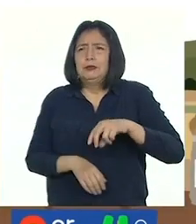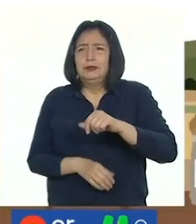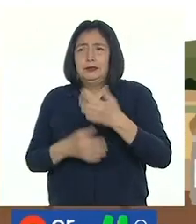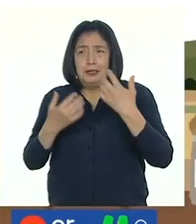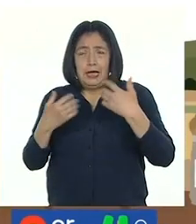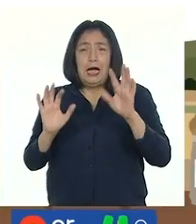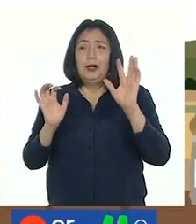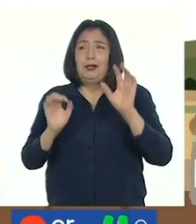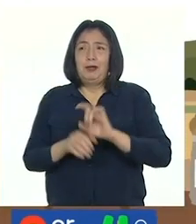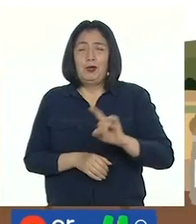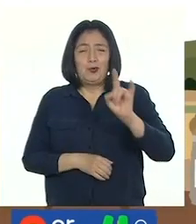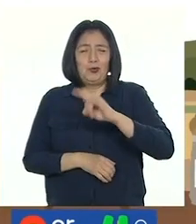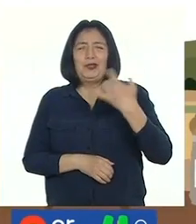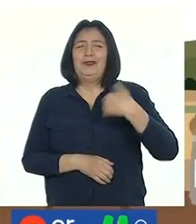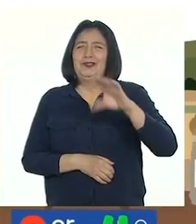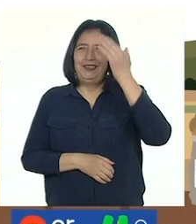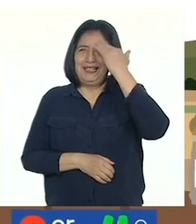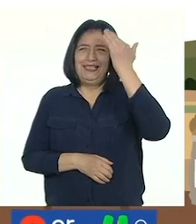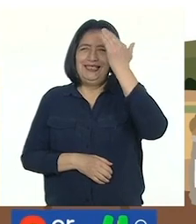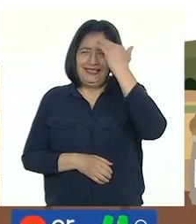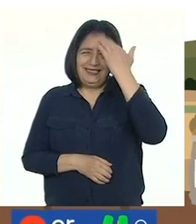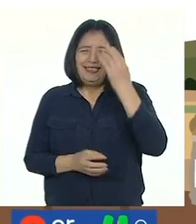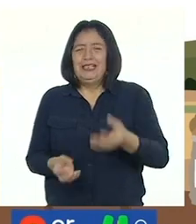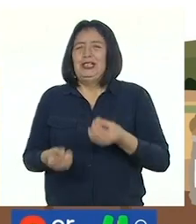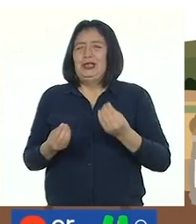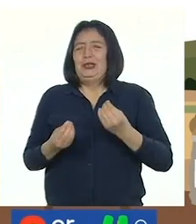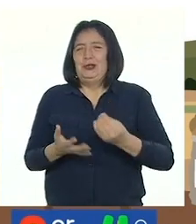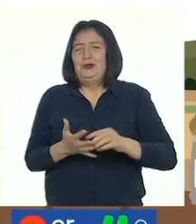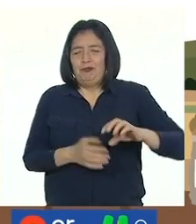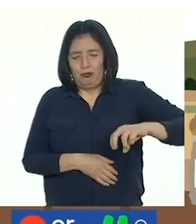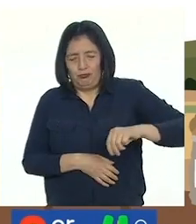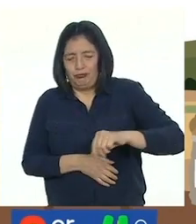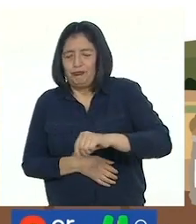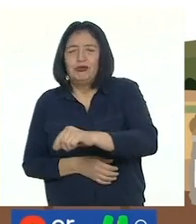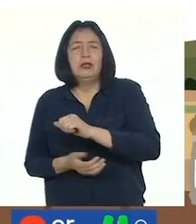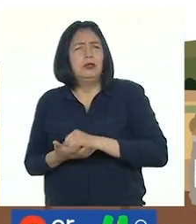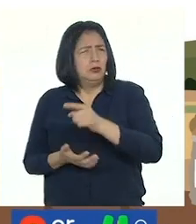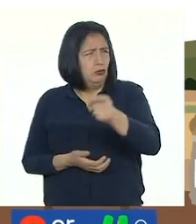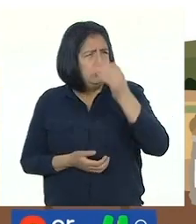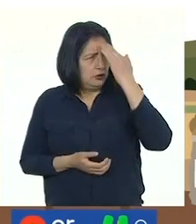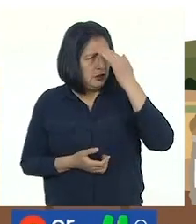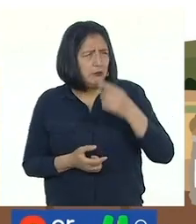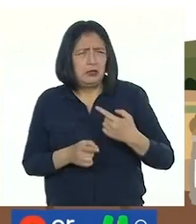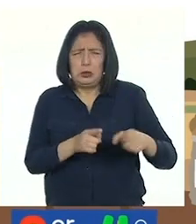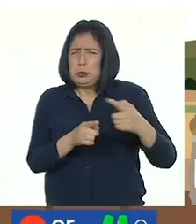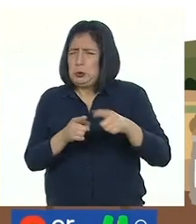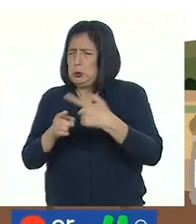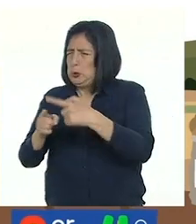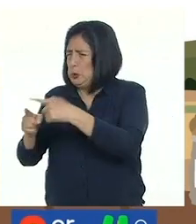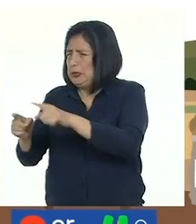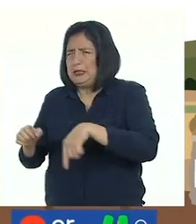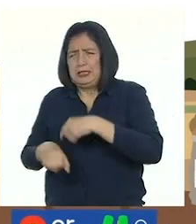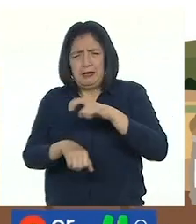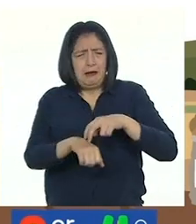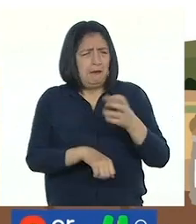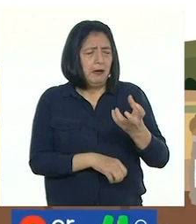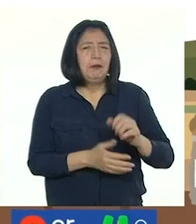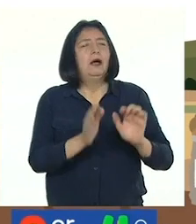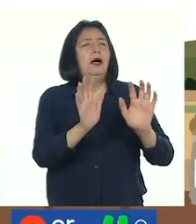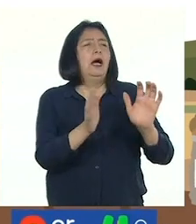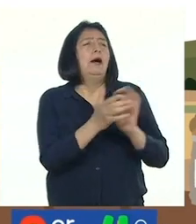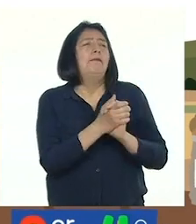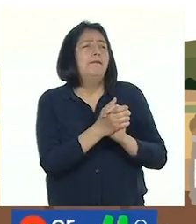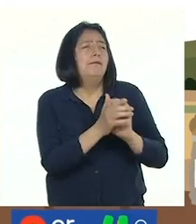Ahora sí podré usar mis conocimientos para cultivar papa. ¿Ustedes sabían que hay muchísimos tipos de papa que...?